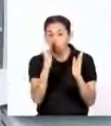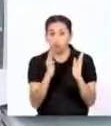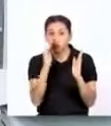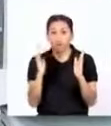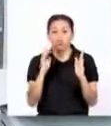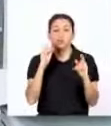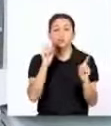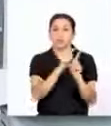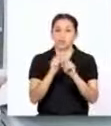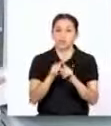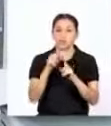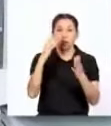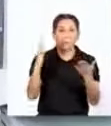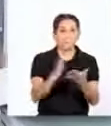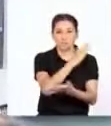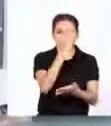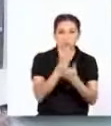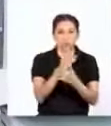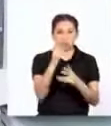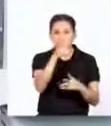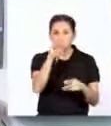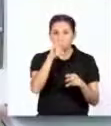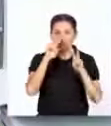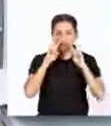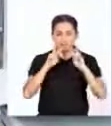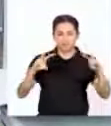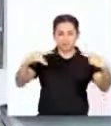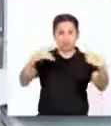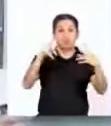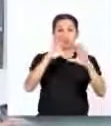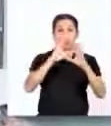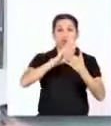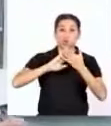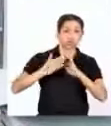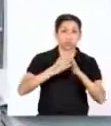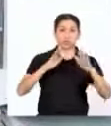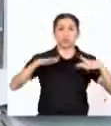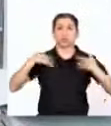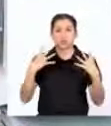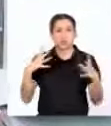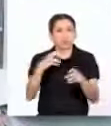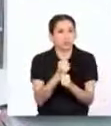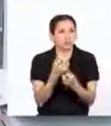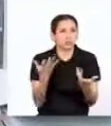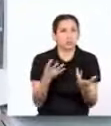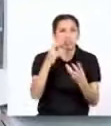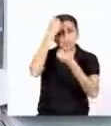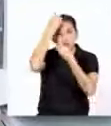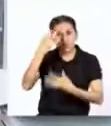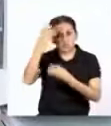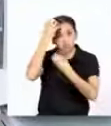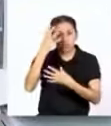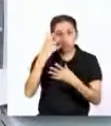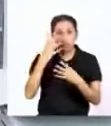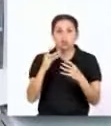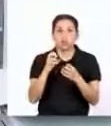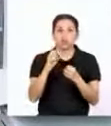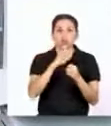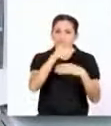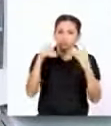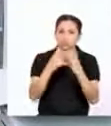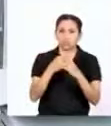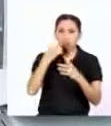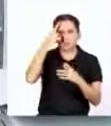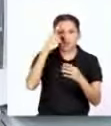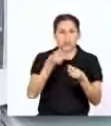razonemos concienzudamente sobre las situaciones y problemas que notamos en nuestras comunidades, podemos argumentar con información y